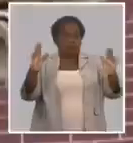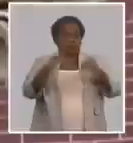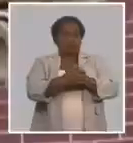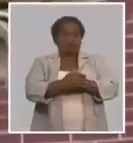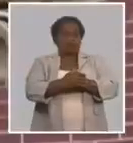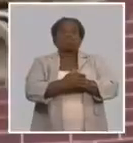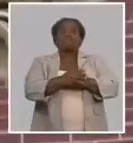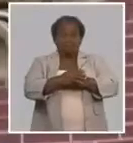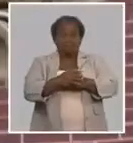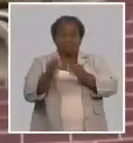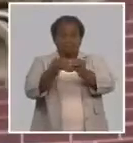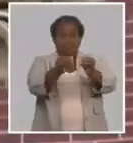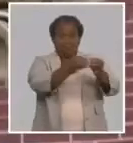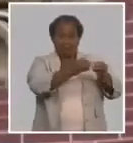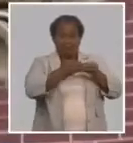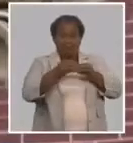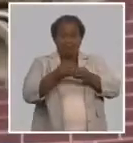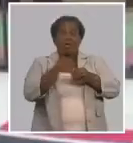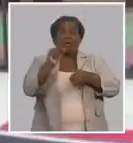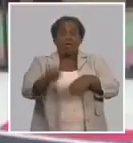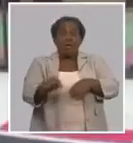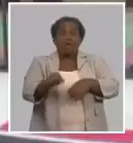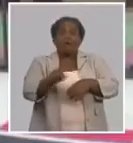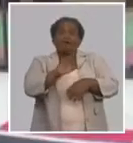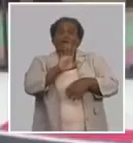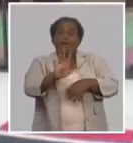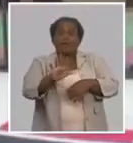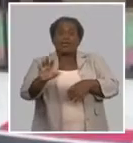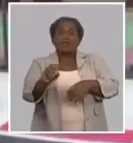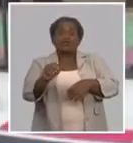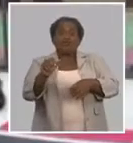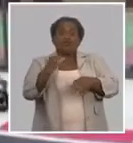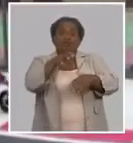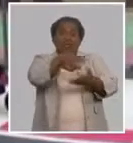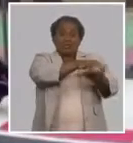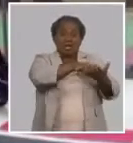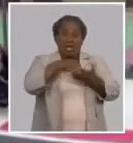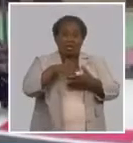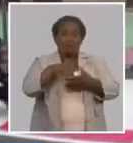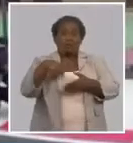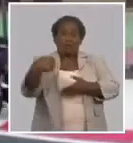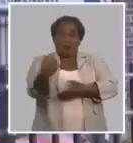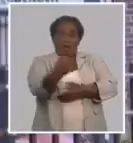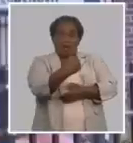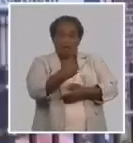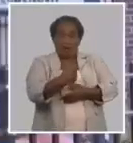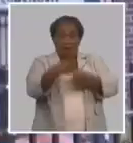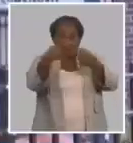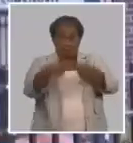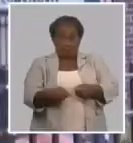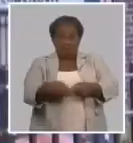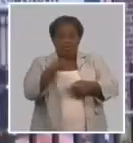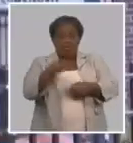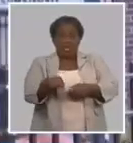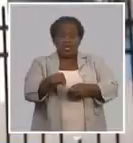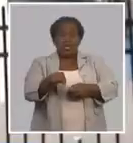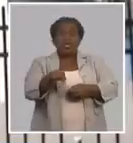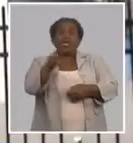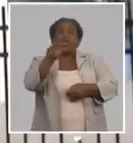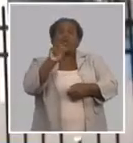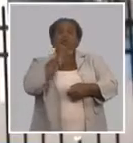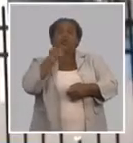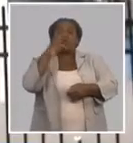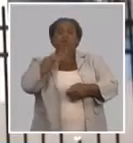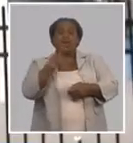contagios aumentan en 49 de los 50 estados cada una impone sus normas y en nueva york' que es el distrito escolar más grande de este país el que